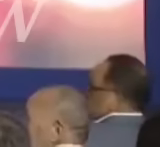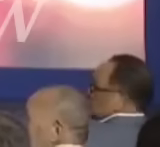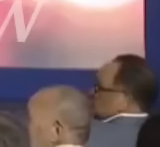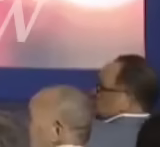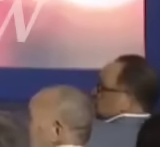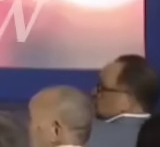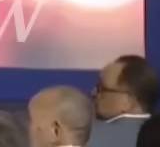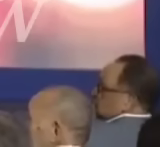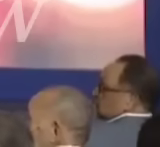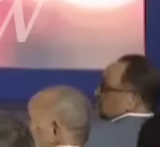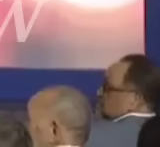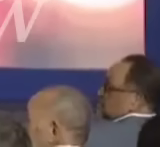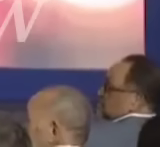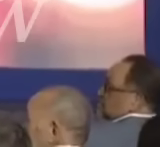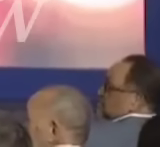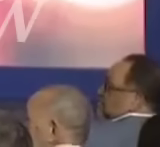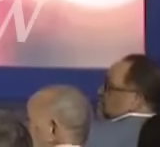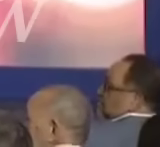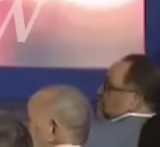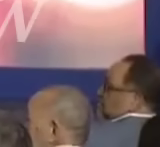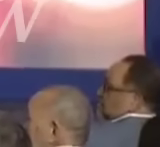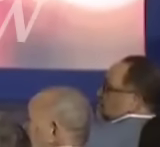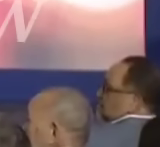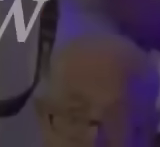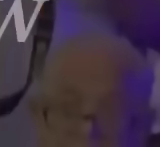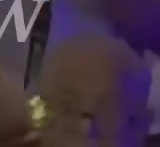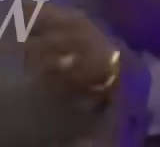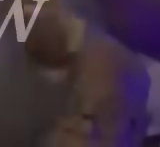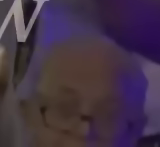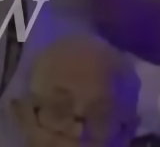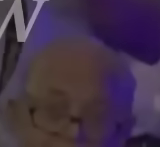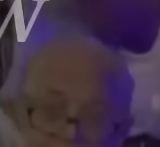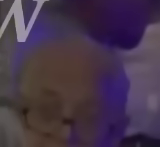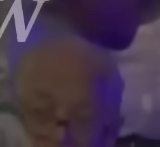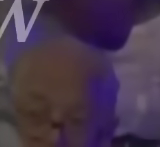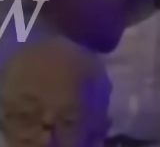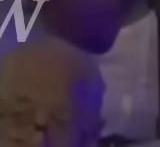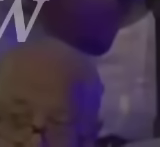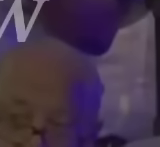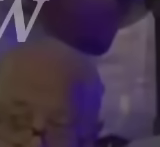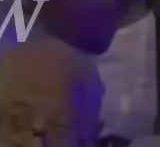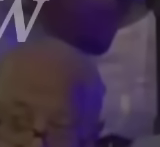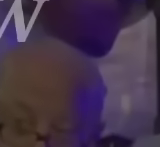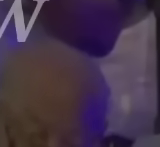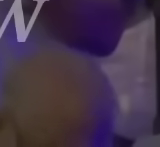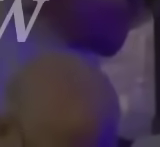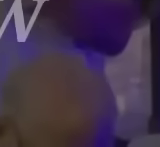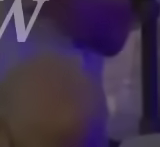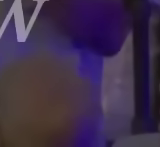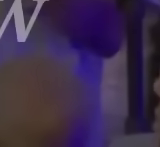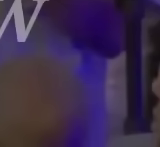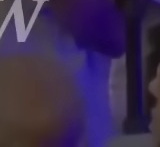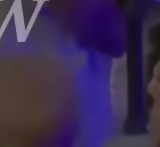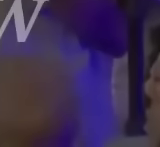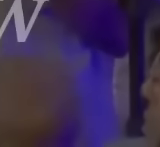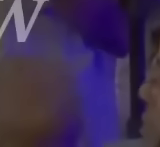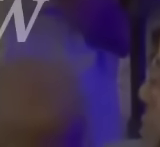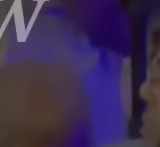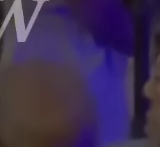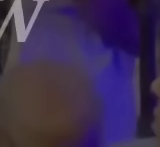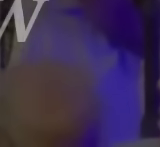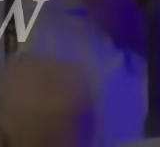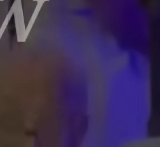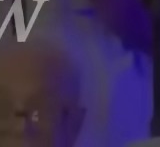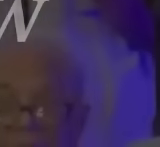Ramón. Ya tú me olvidaste. Presidente, buenas tardes. Quiero abrir brevemente con decirle al